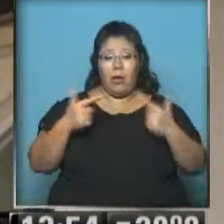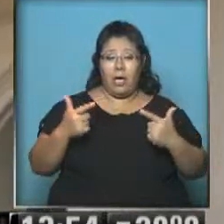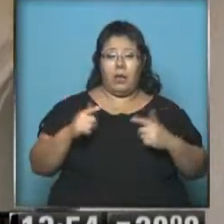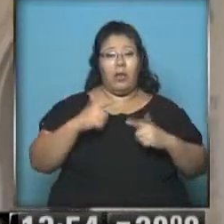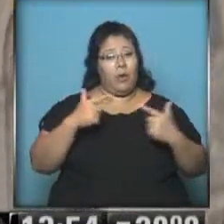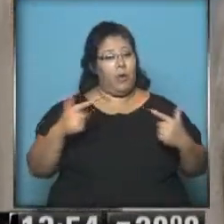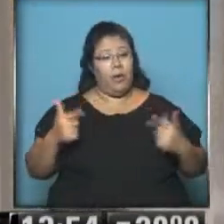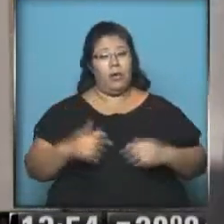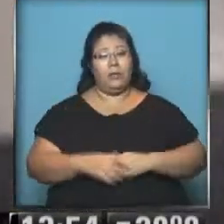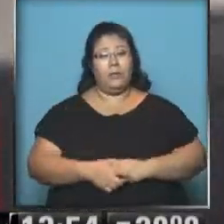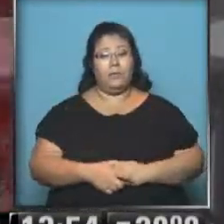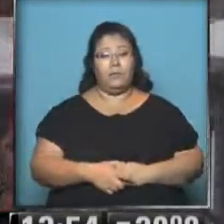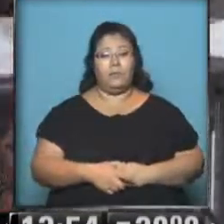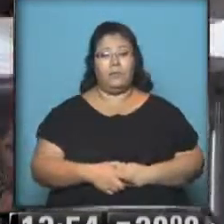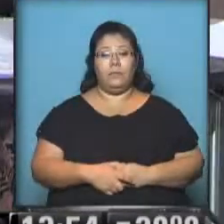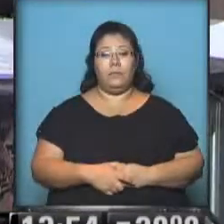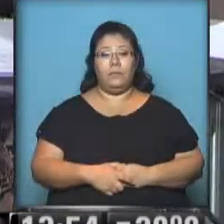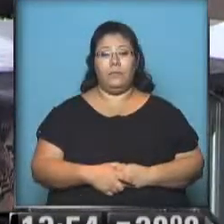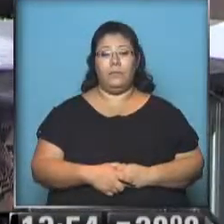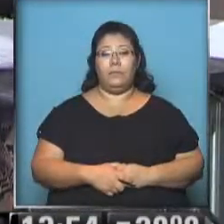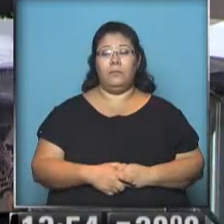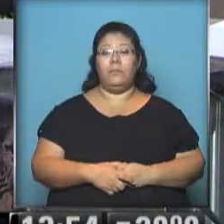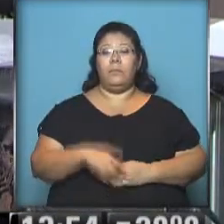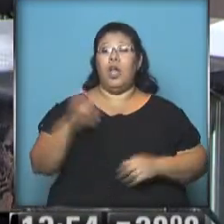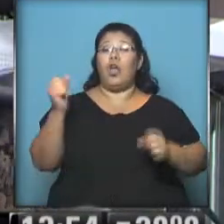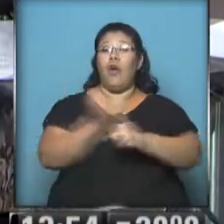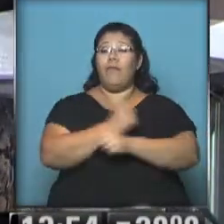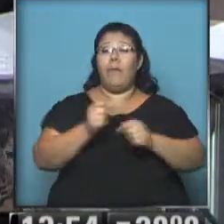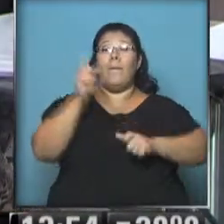Y eso fue confirmado, afortunadamente no hubo heridos.